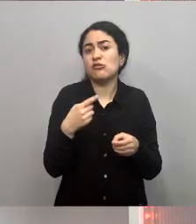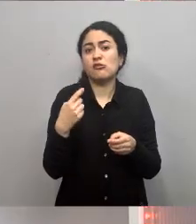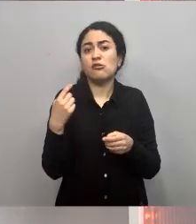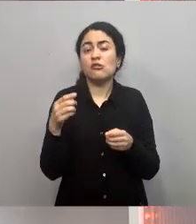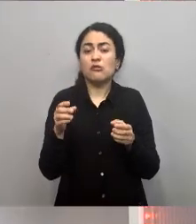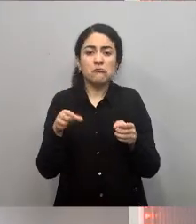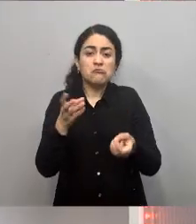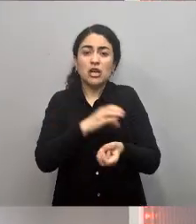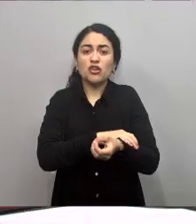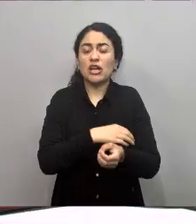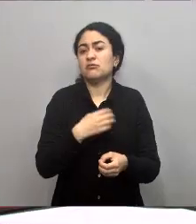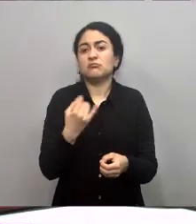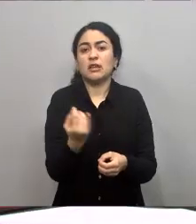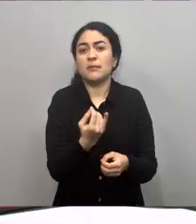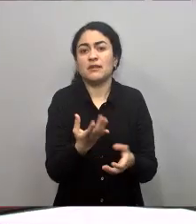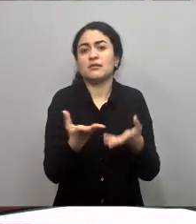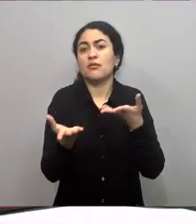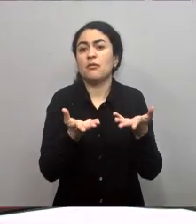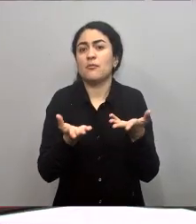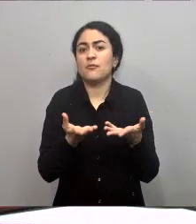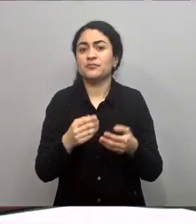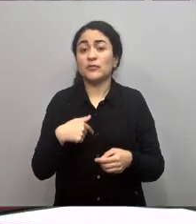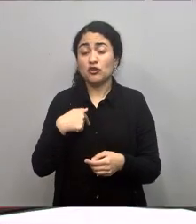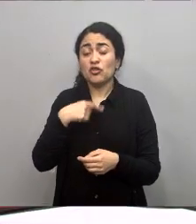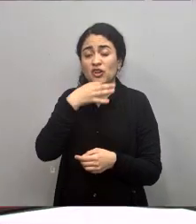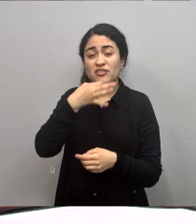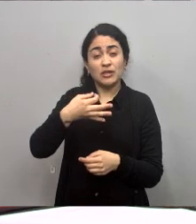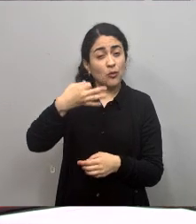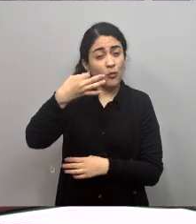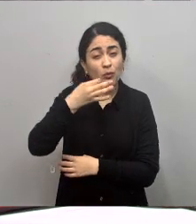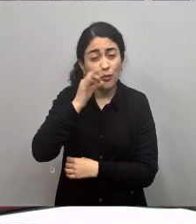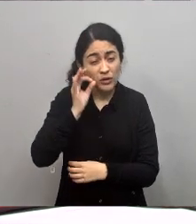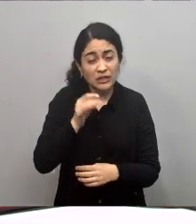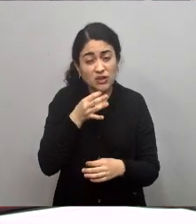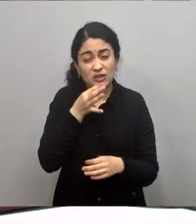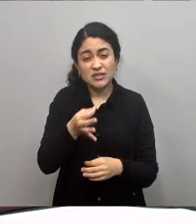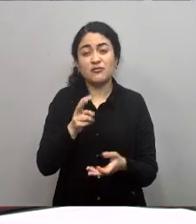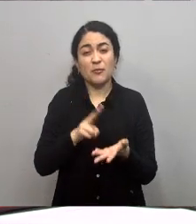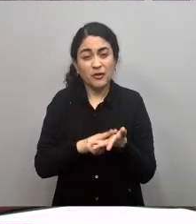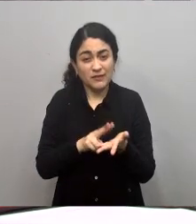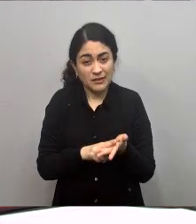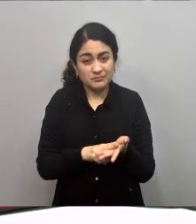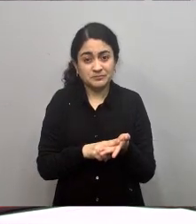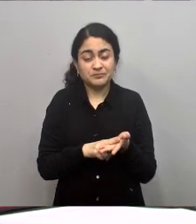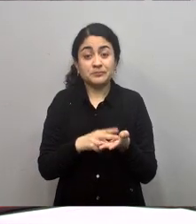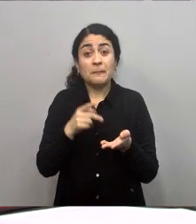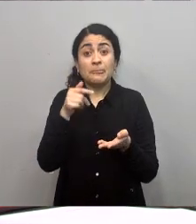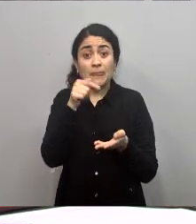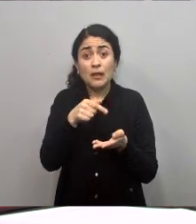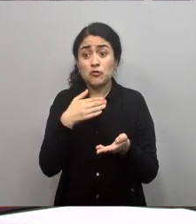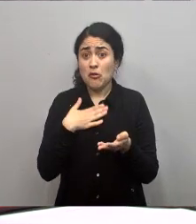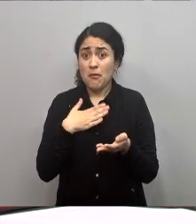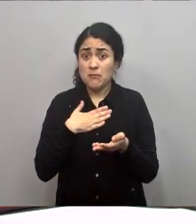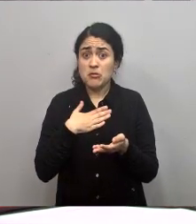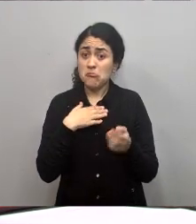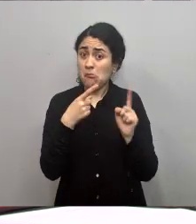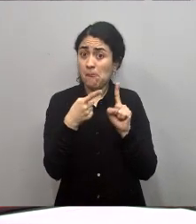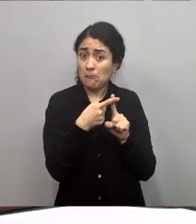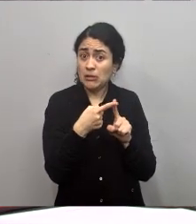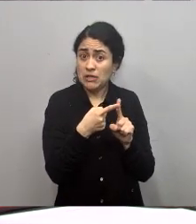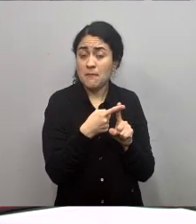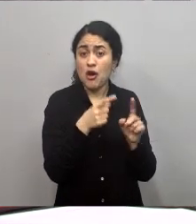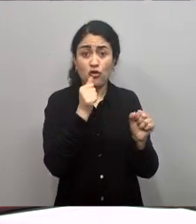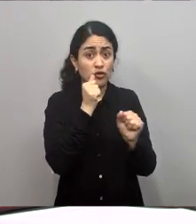Jorge Martínez? A ver, yo en esto quiero ser súper justo, porque a mí me ha tocado tener la participación, ¿no es cierto?,